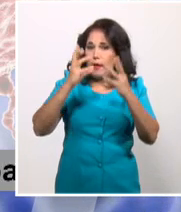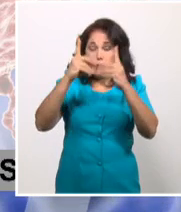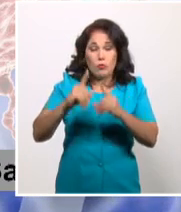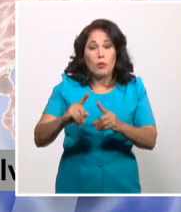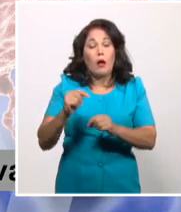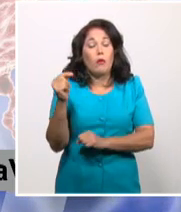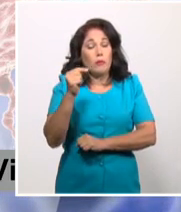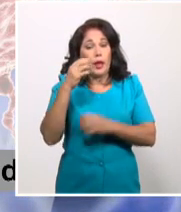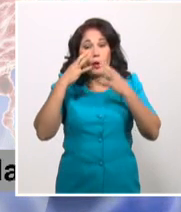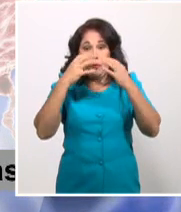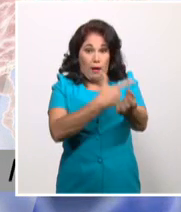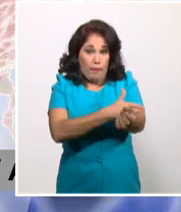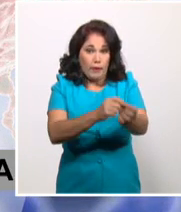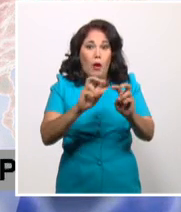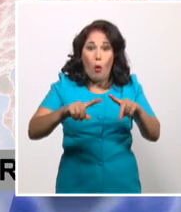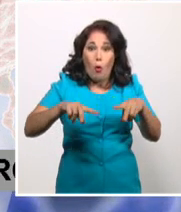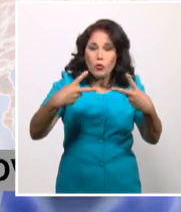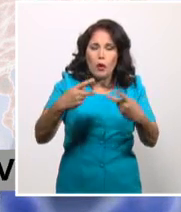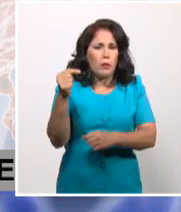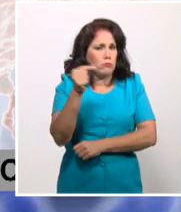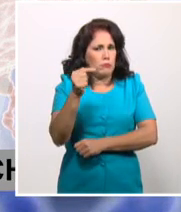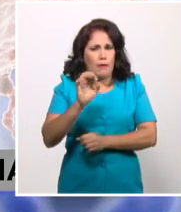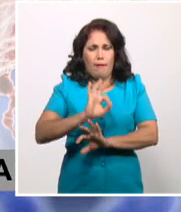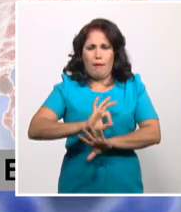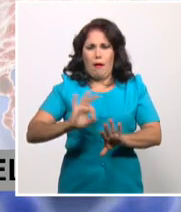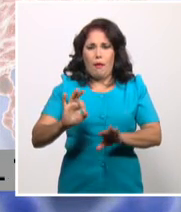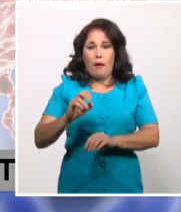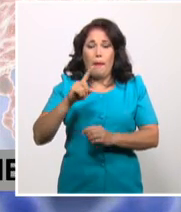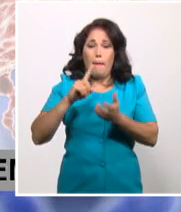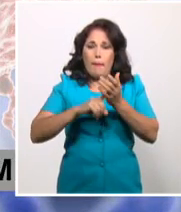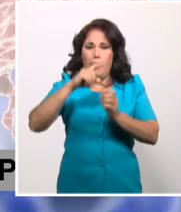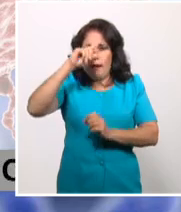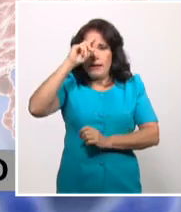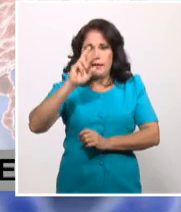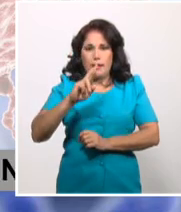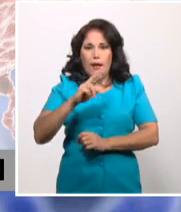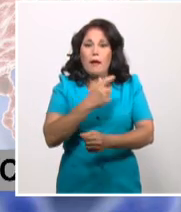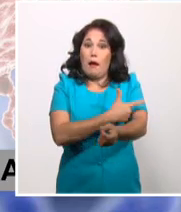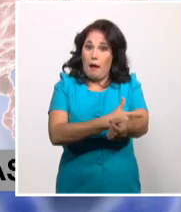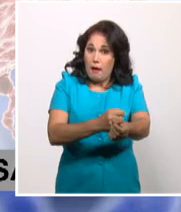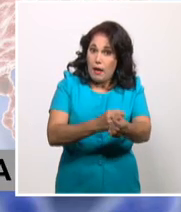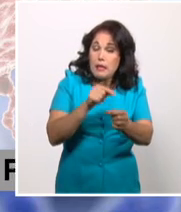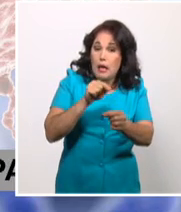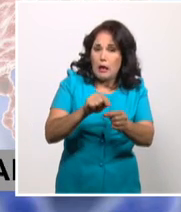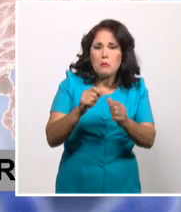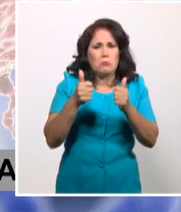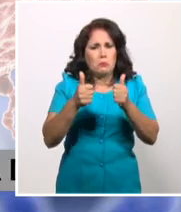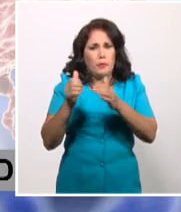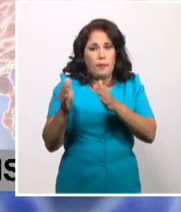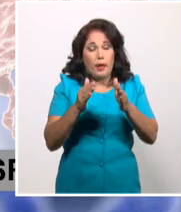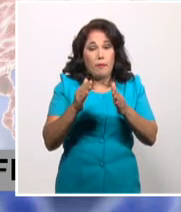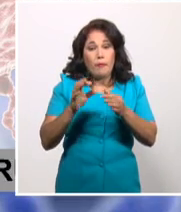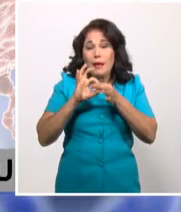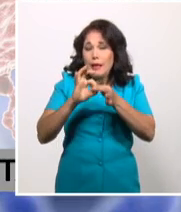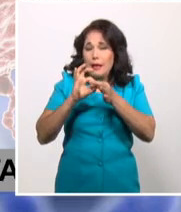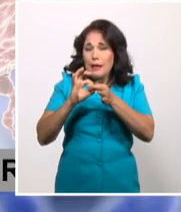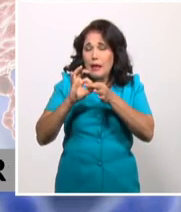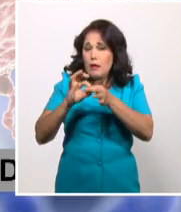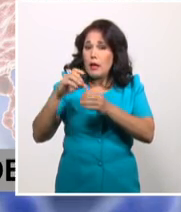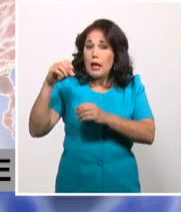negativos del PCR en tiempo real. Y se reportan como críticos 8 y graves